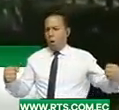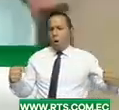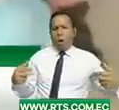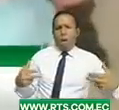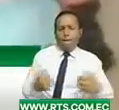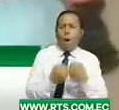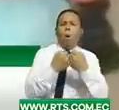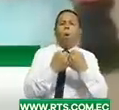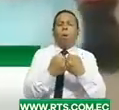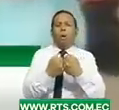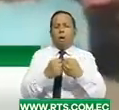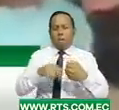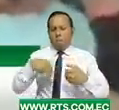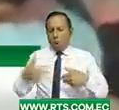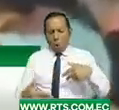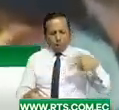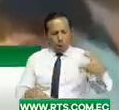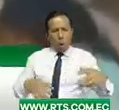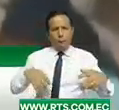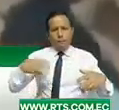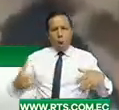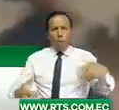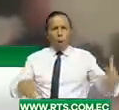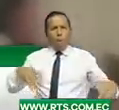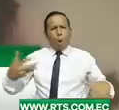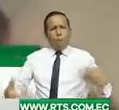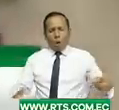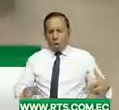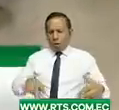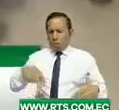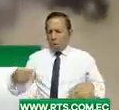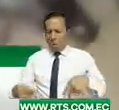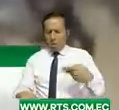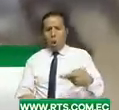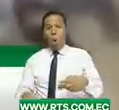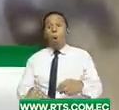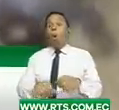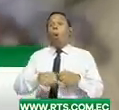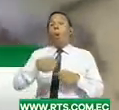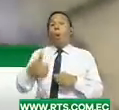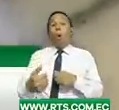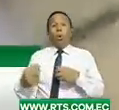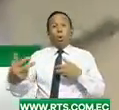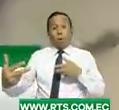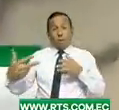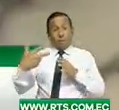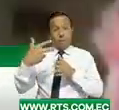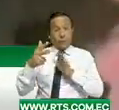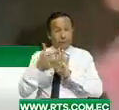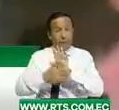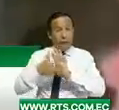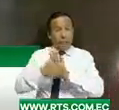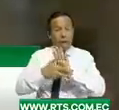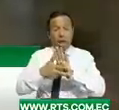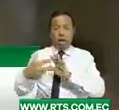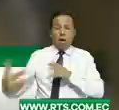opuesta. Estos fueron también golpeados por otro tren de pasajeros. Imágenes difundidas por las redes sociales